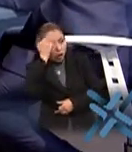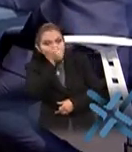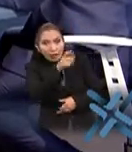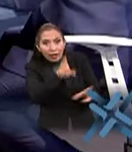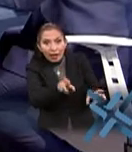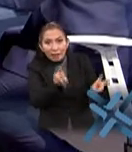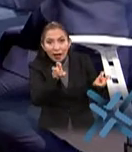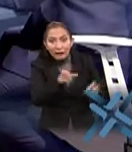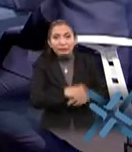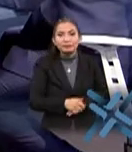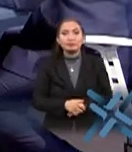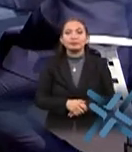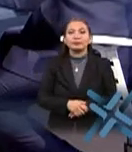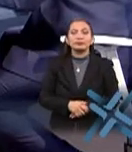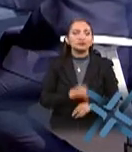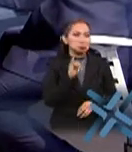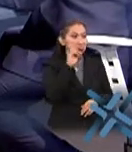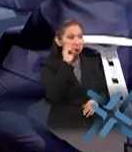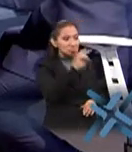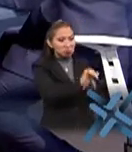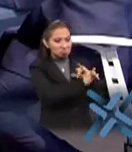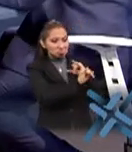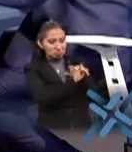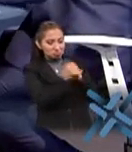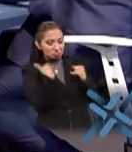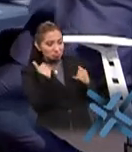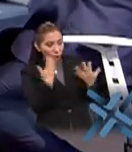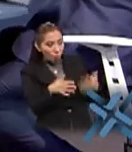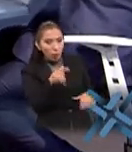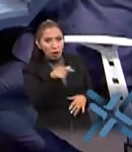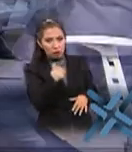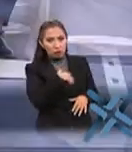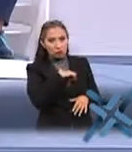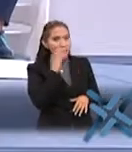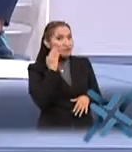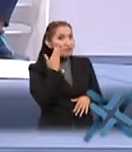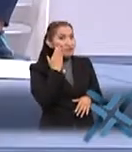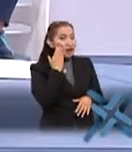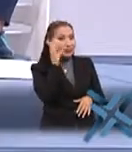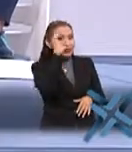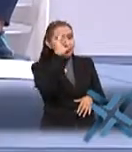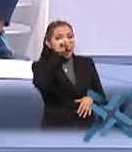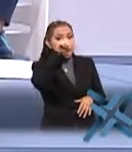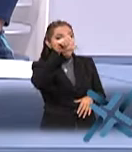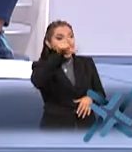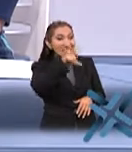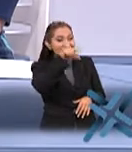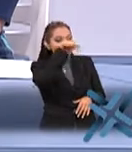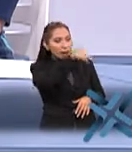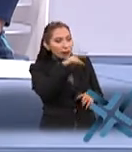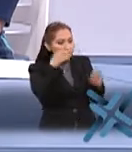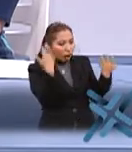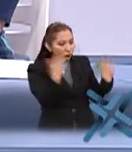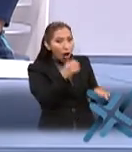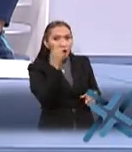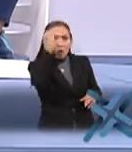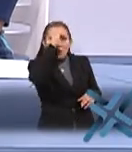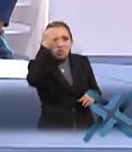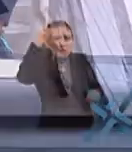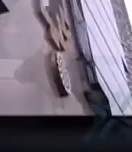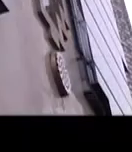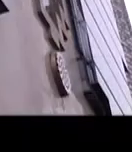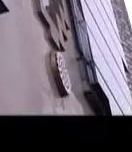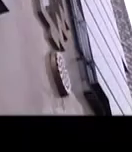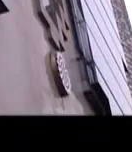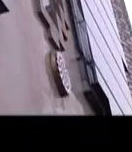temas? La verdad es que sí, lo hemos visto en redes sociales. Tan solo nuestro Facebook es Ciencia MX. Ahí hemos visto comentarios, ¿no? De